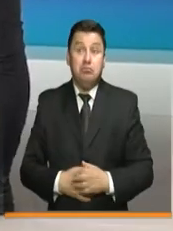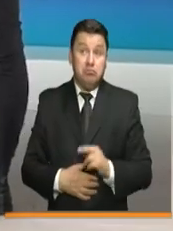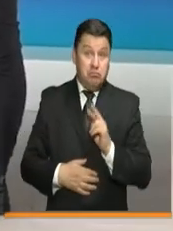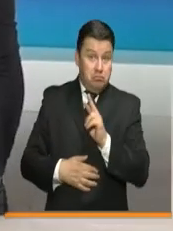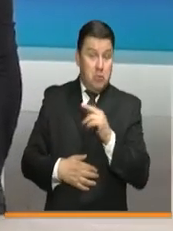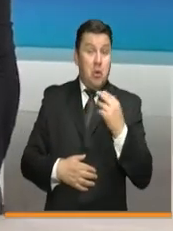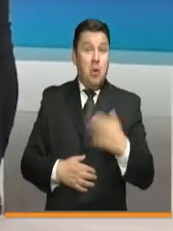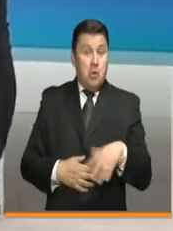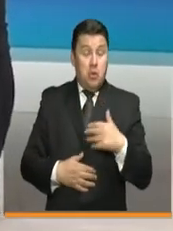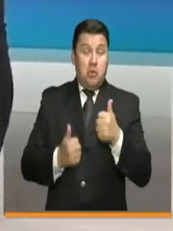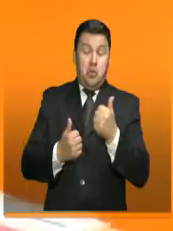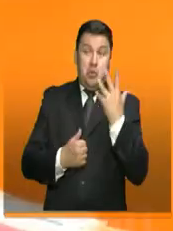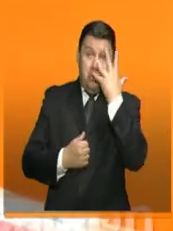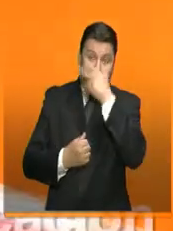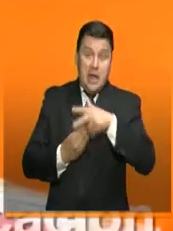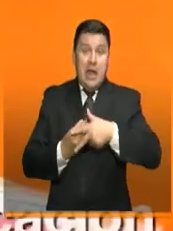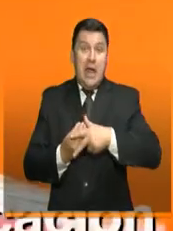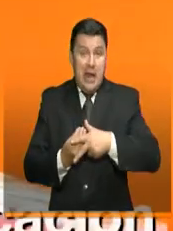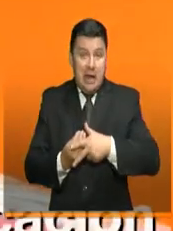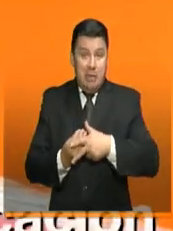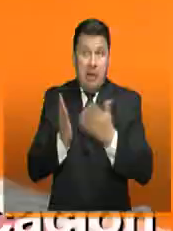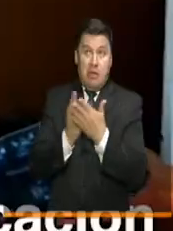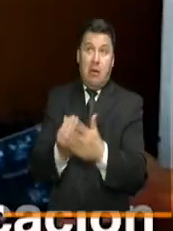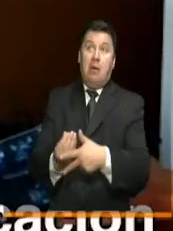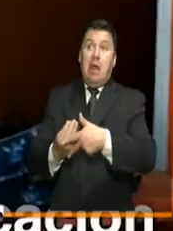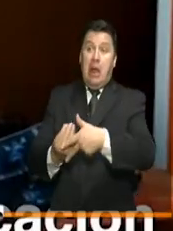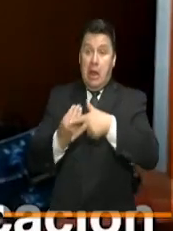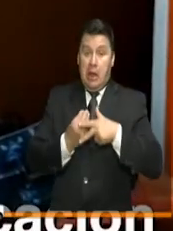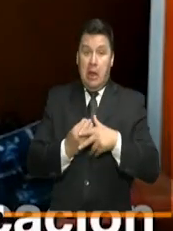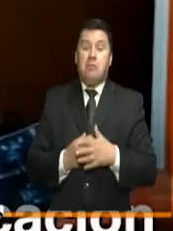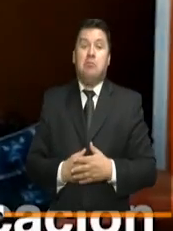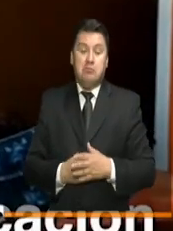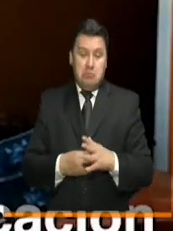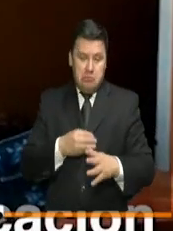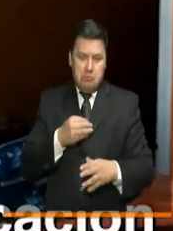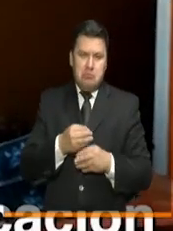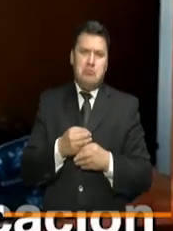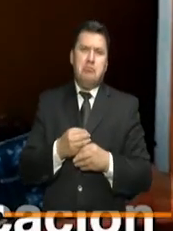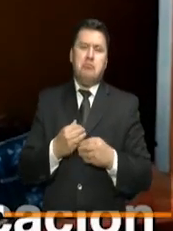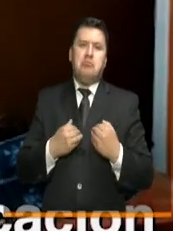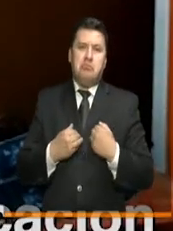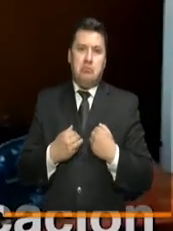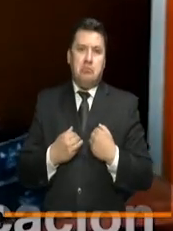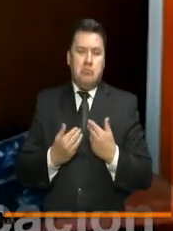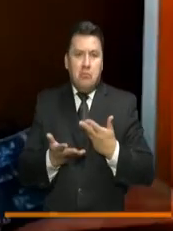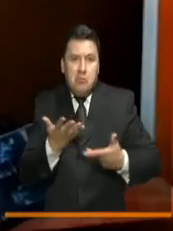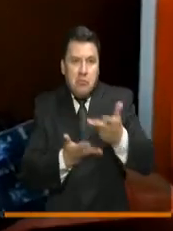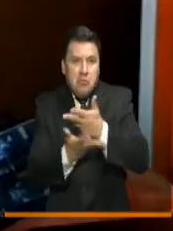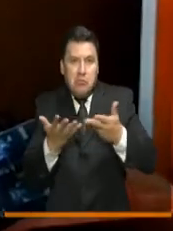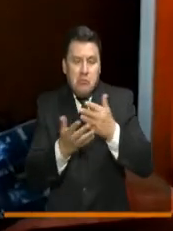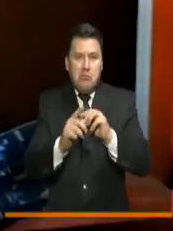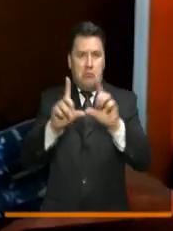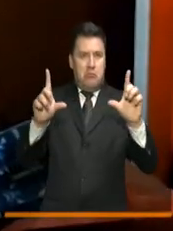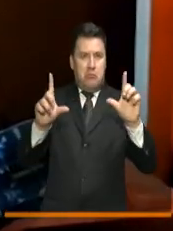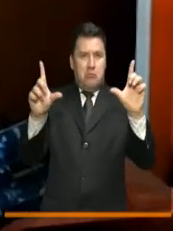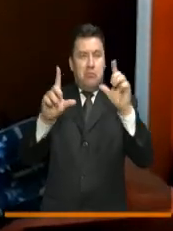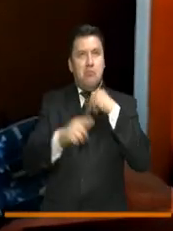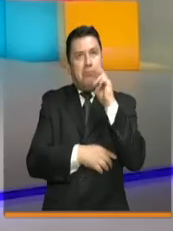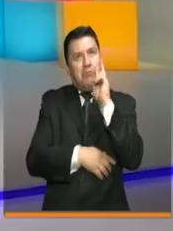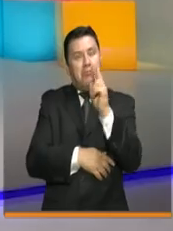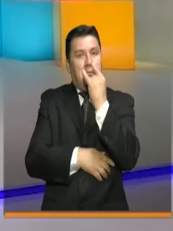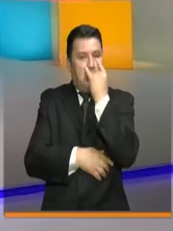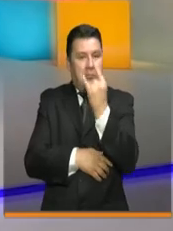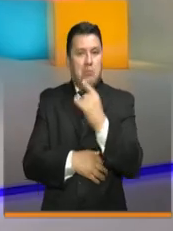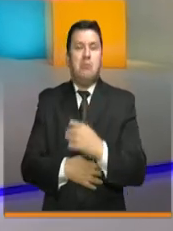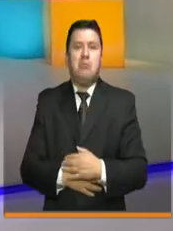que es una herramienta maravillosa de educación, además que me encanta la dinámica que le están dando al programa,